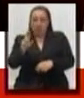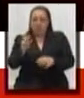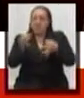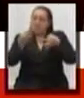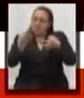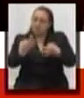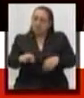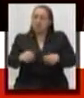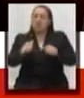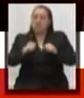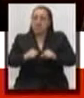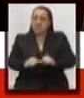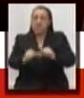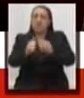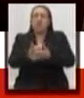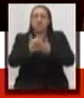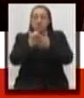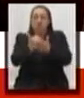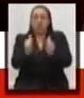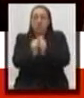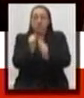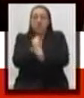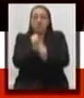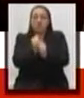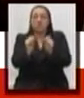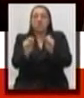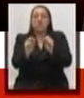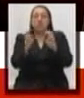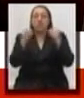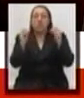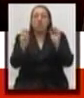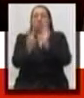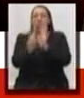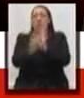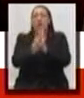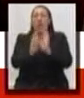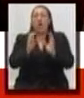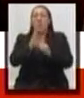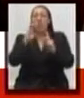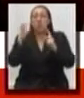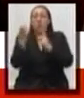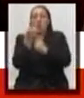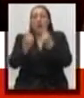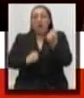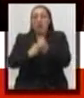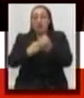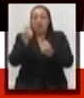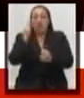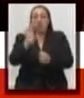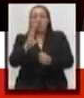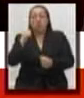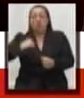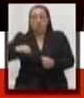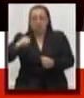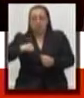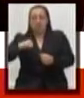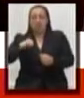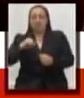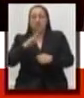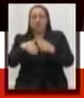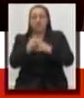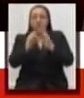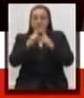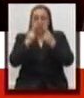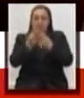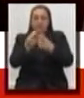dando aliento a la gestión juvenil voluntaria en la cultura, apoyados por su municipio. Y nos